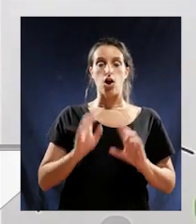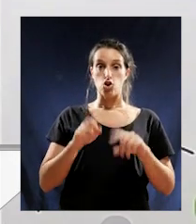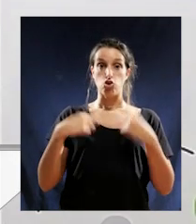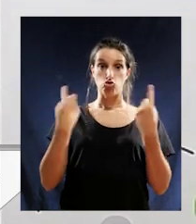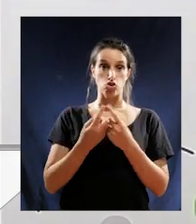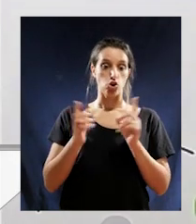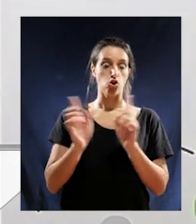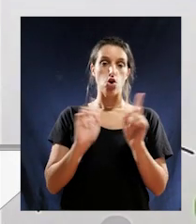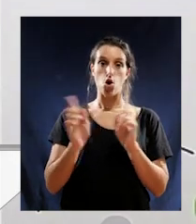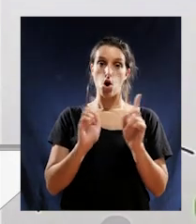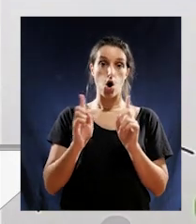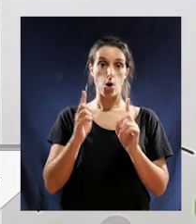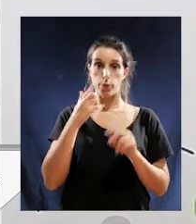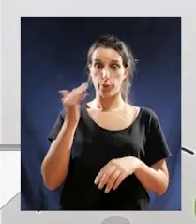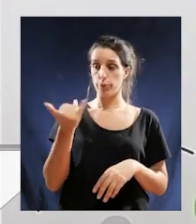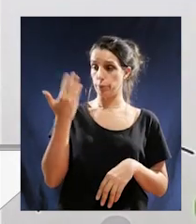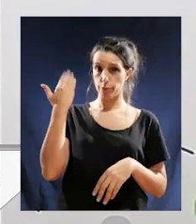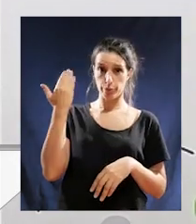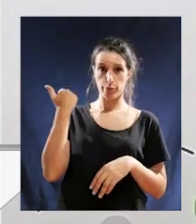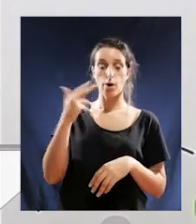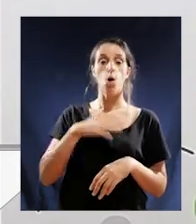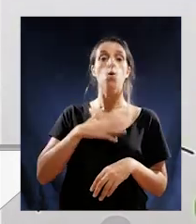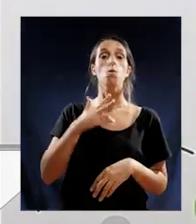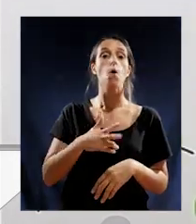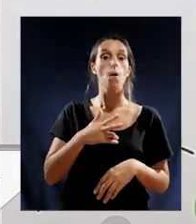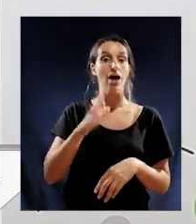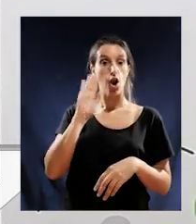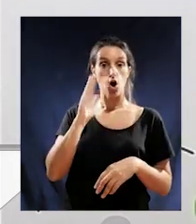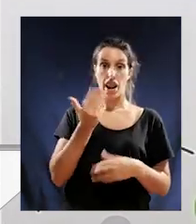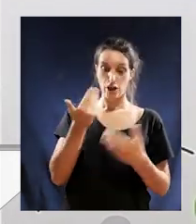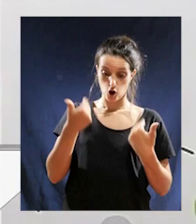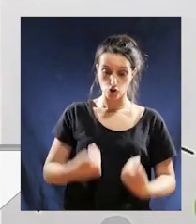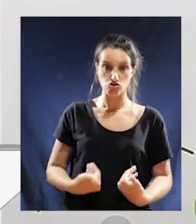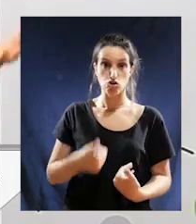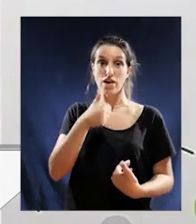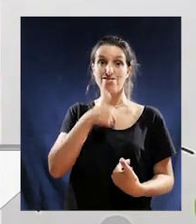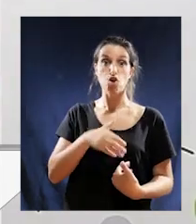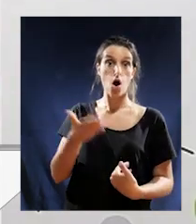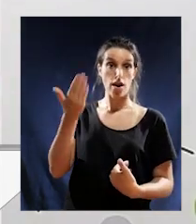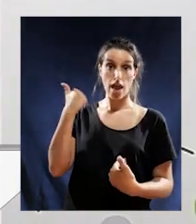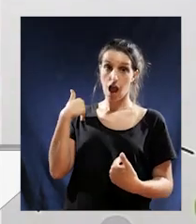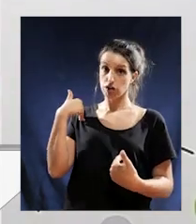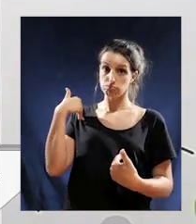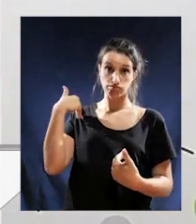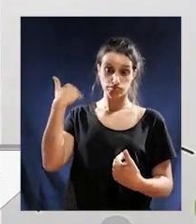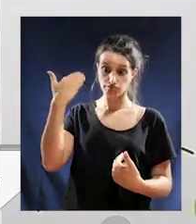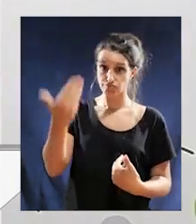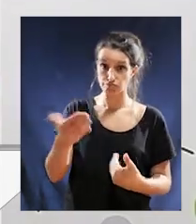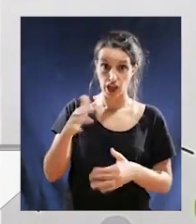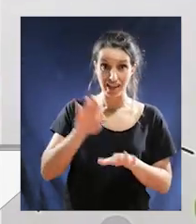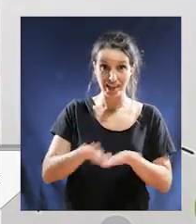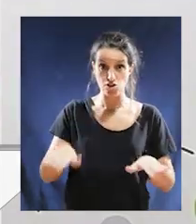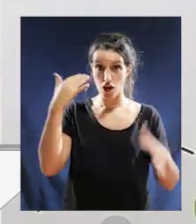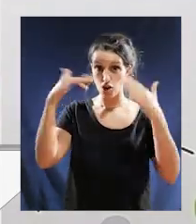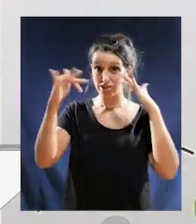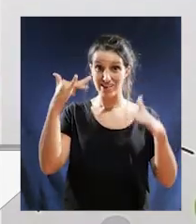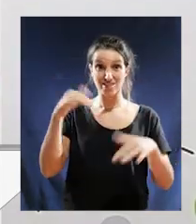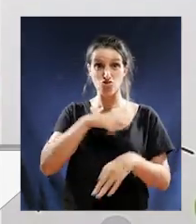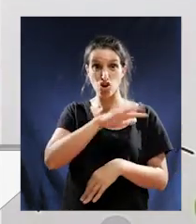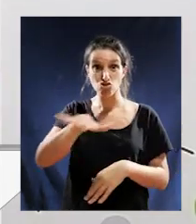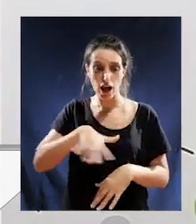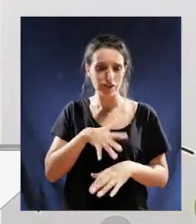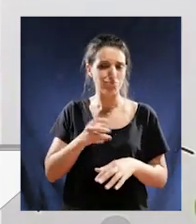nosotros no hace mucho tiempo que los humanos hemos reconocido la historia social de la infancia de la adolescencia